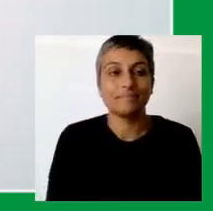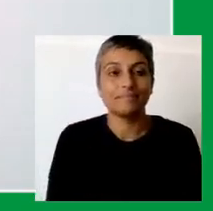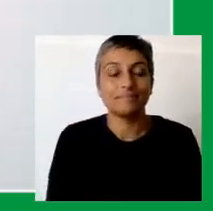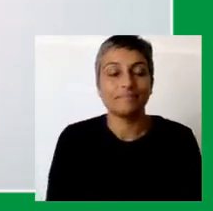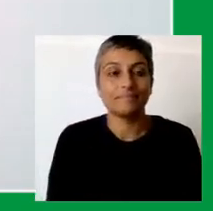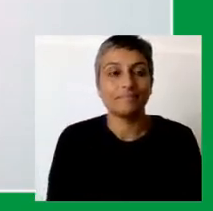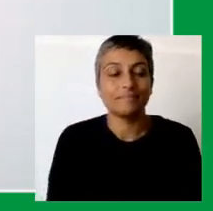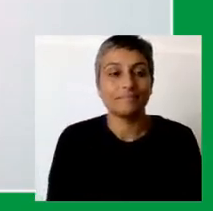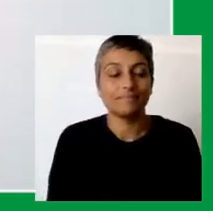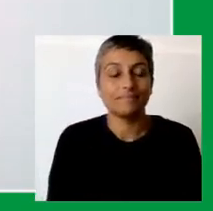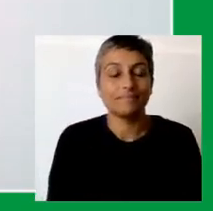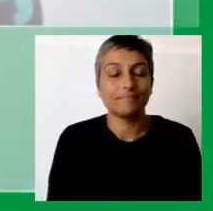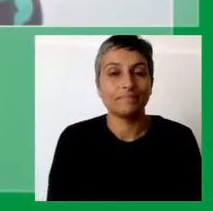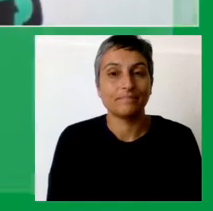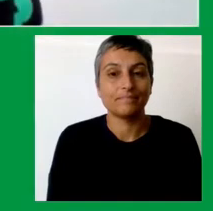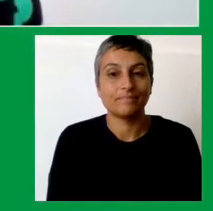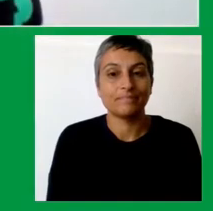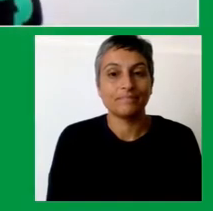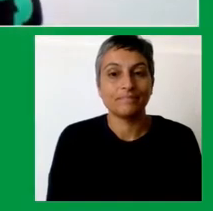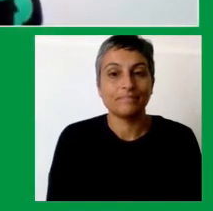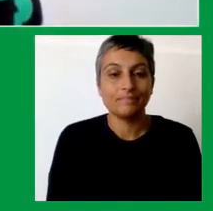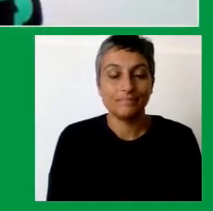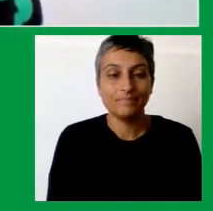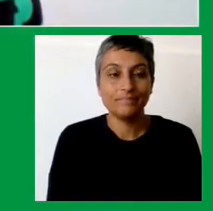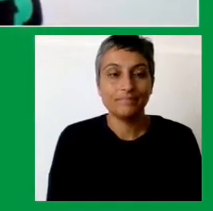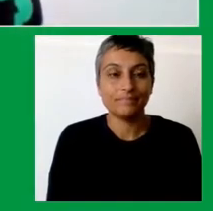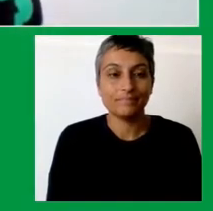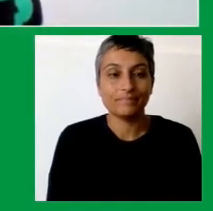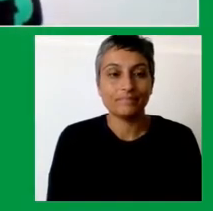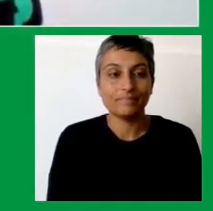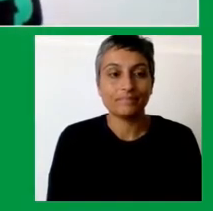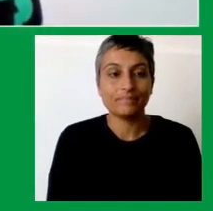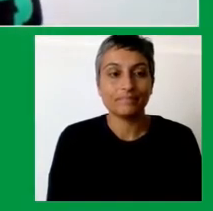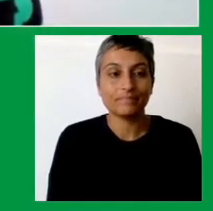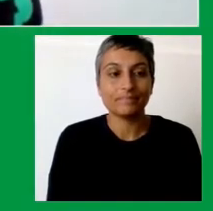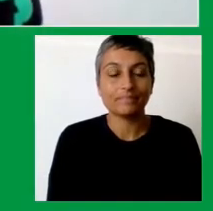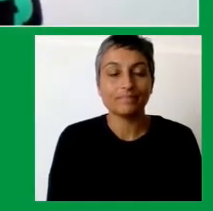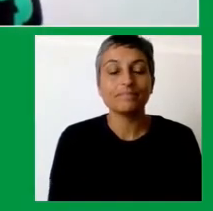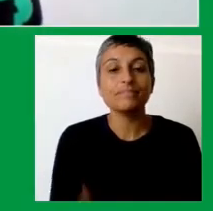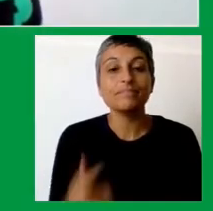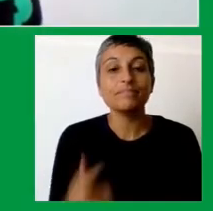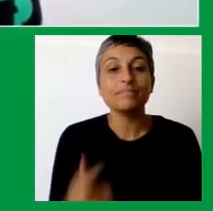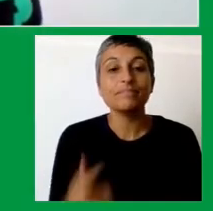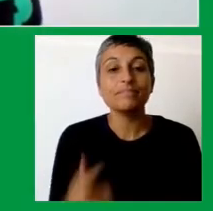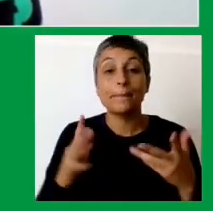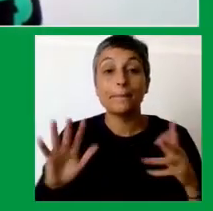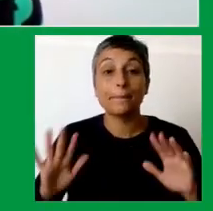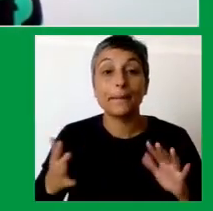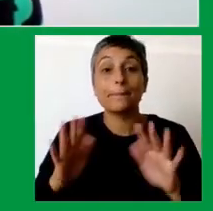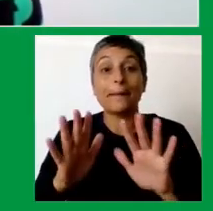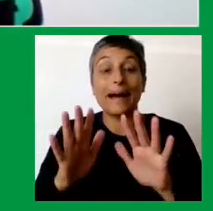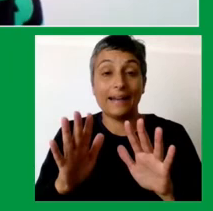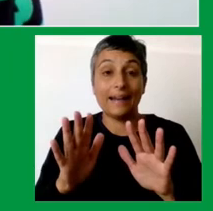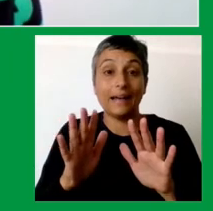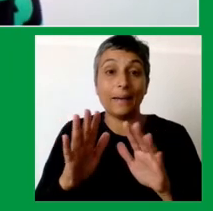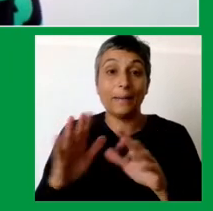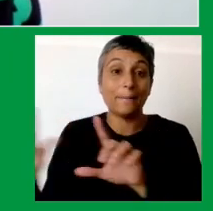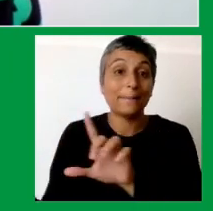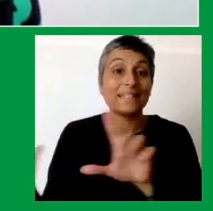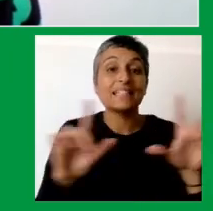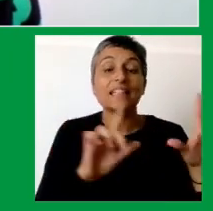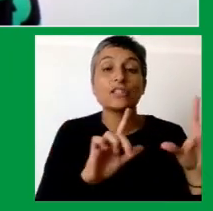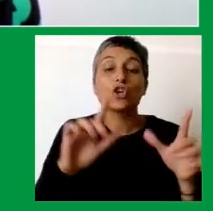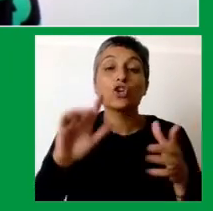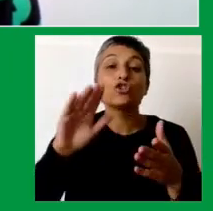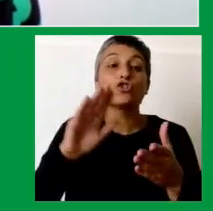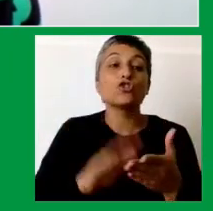Bien, Karina, entonces nos tenés preparada una presentación acerca de, bueno, de las tendencias y tensiones